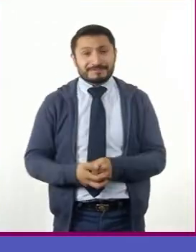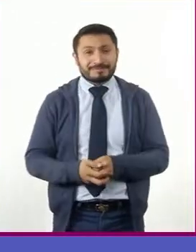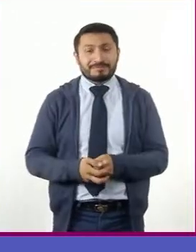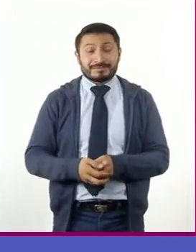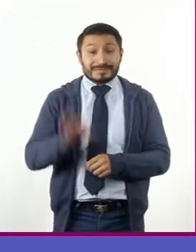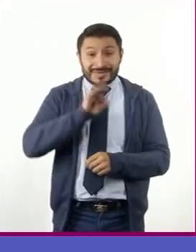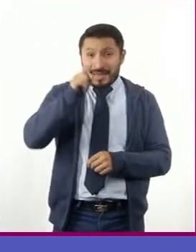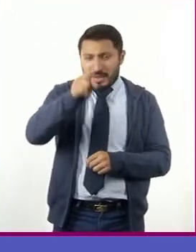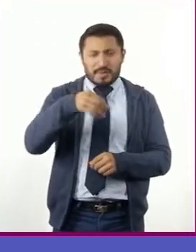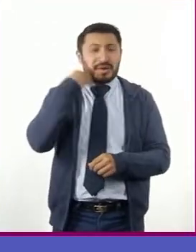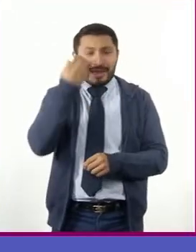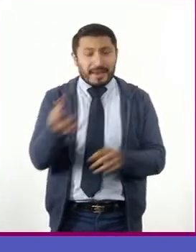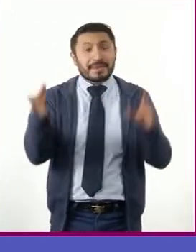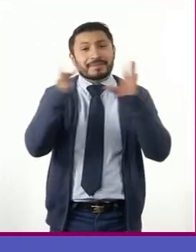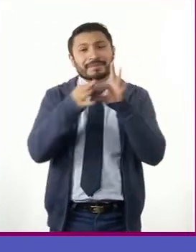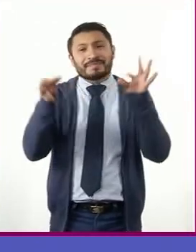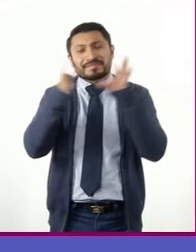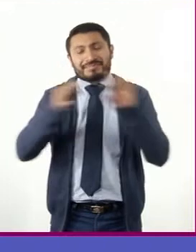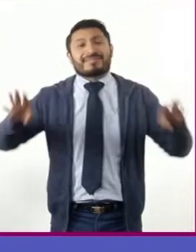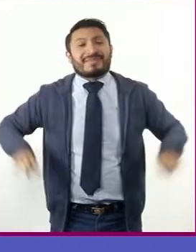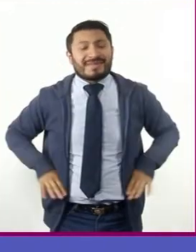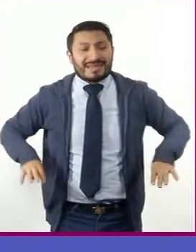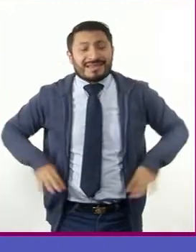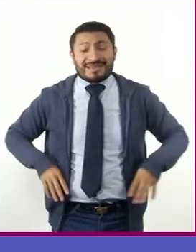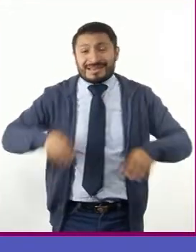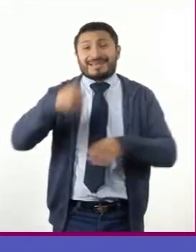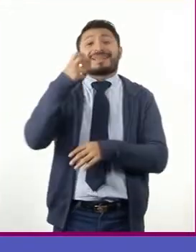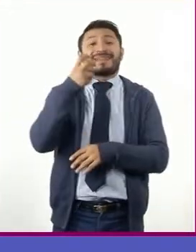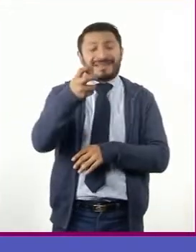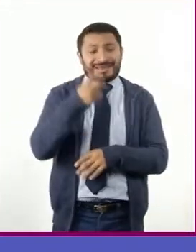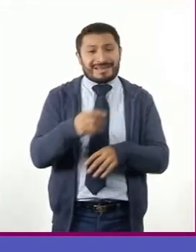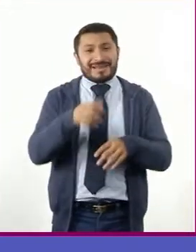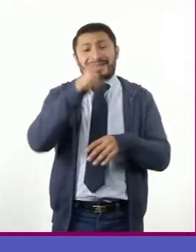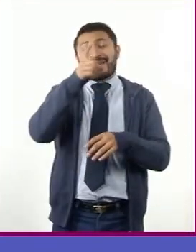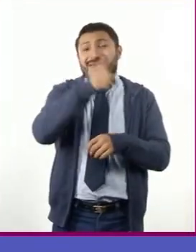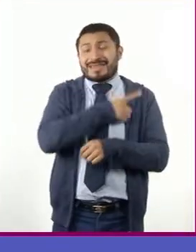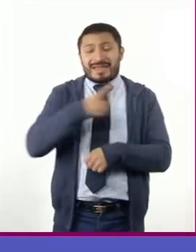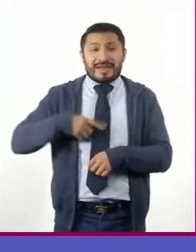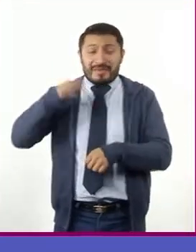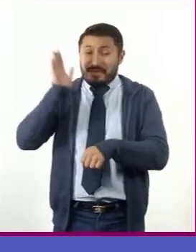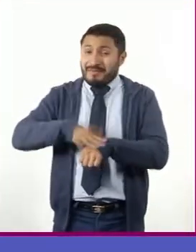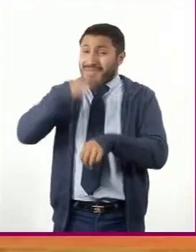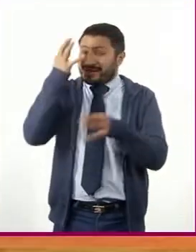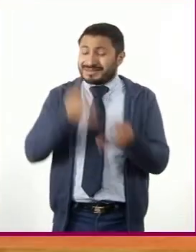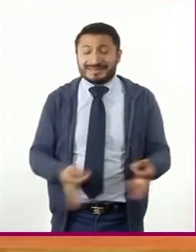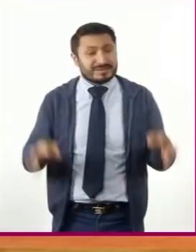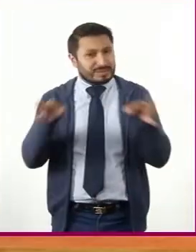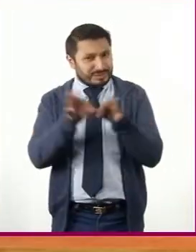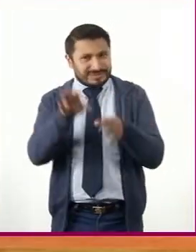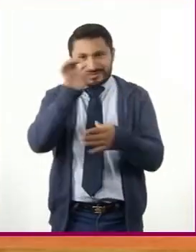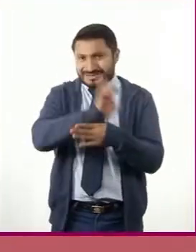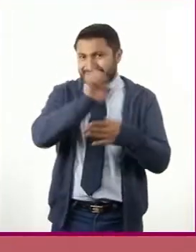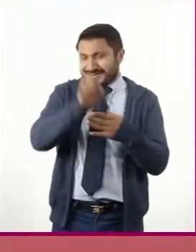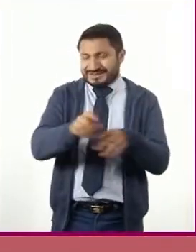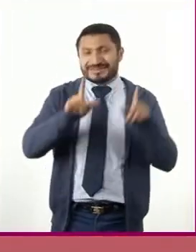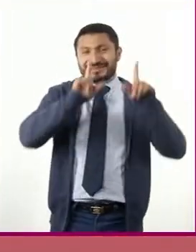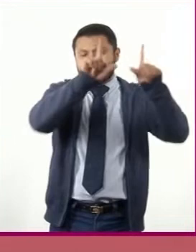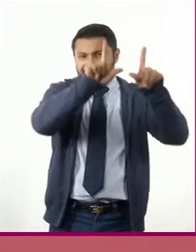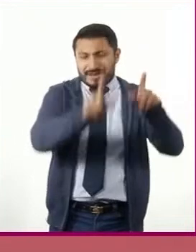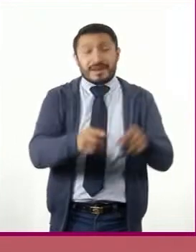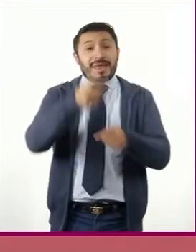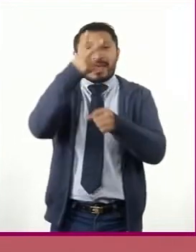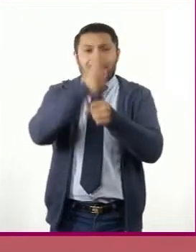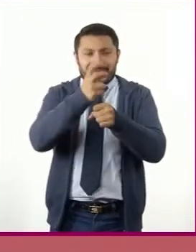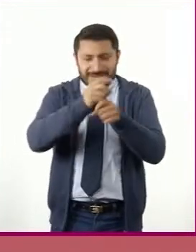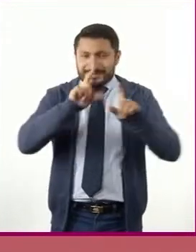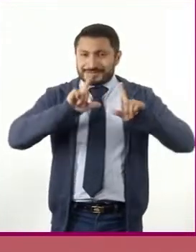que queremos es describir las características, este rubro debe ser el principal, así que coloquémoslo en la